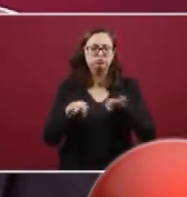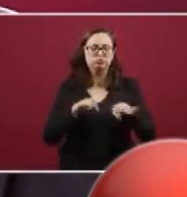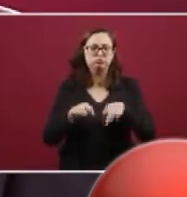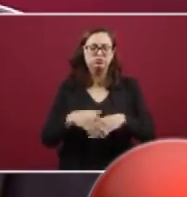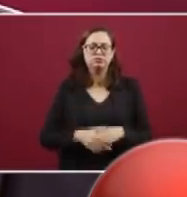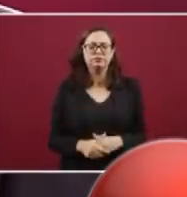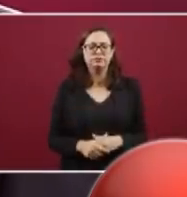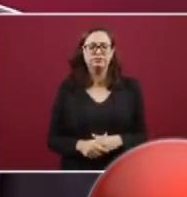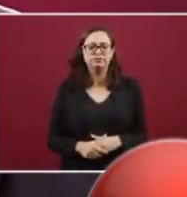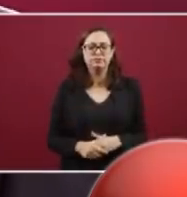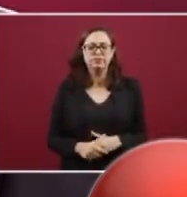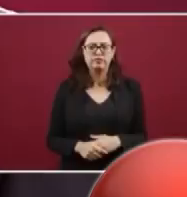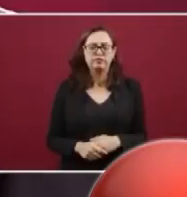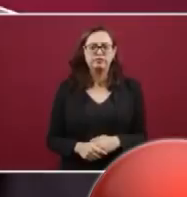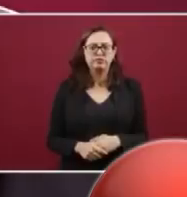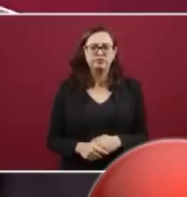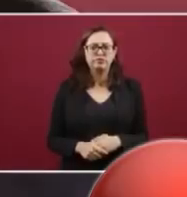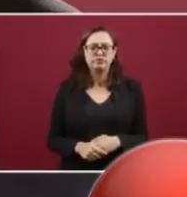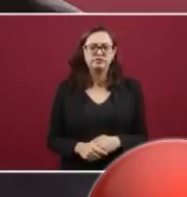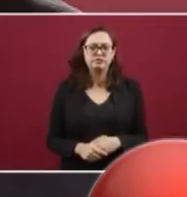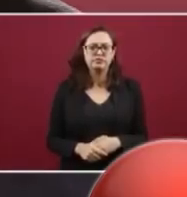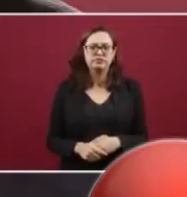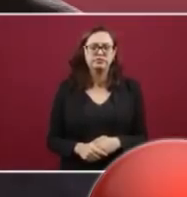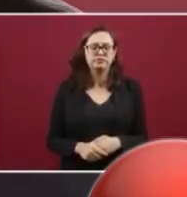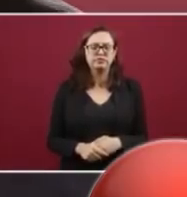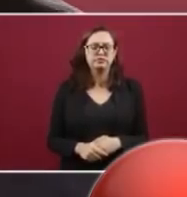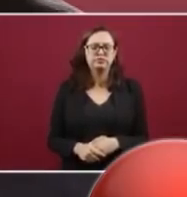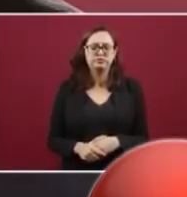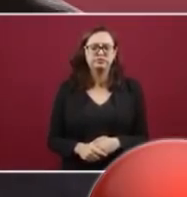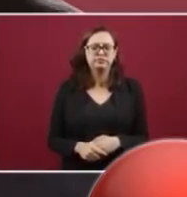Y así inició un movimiento,